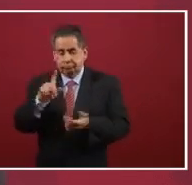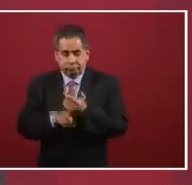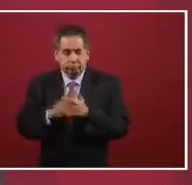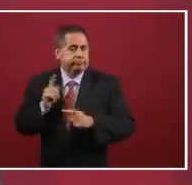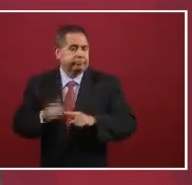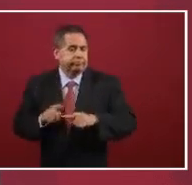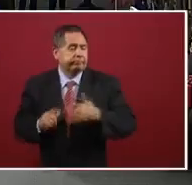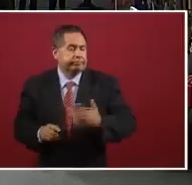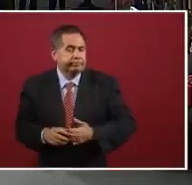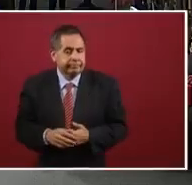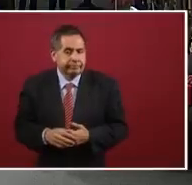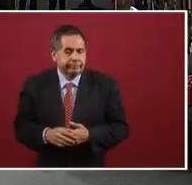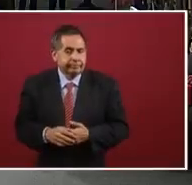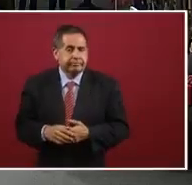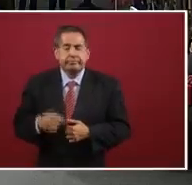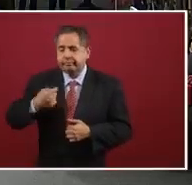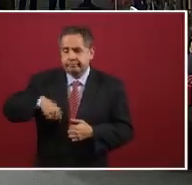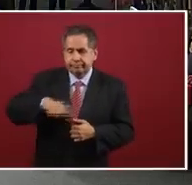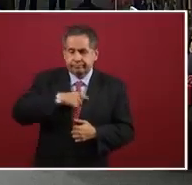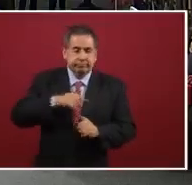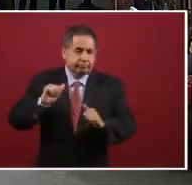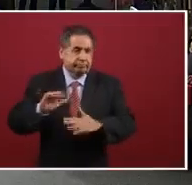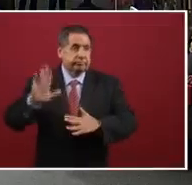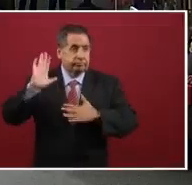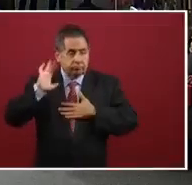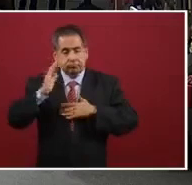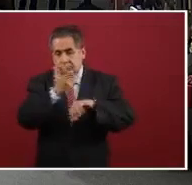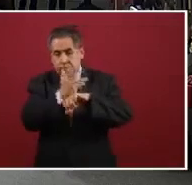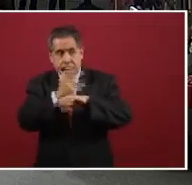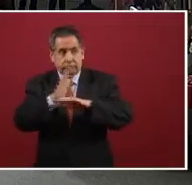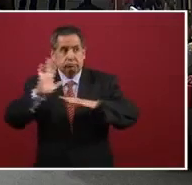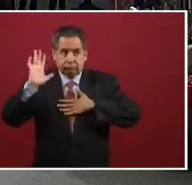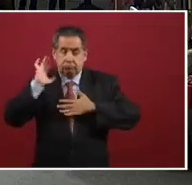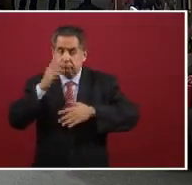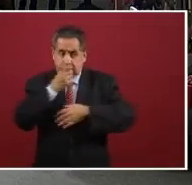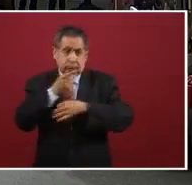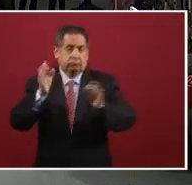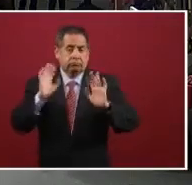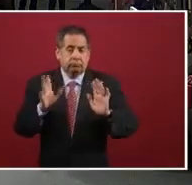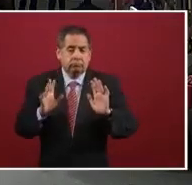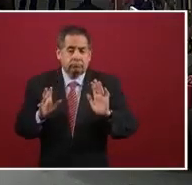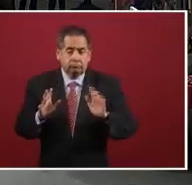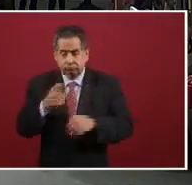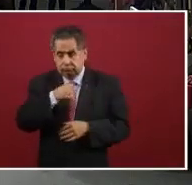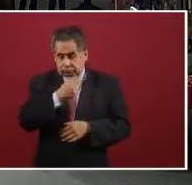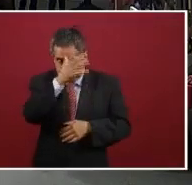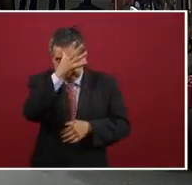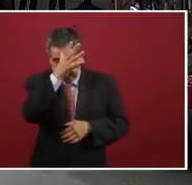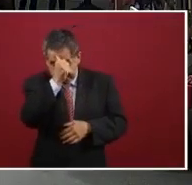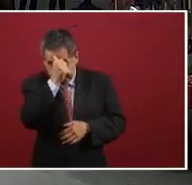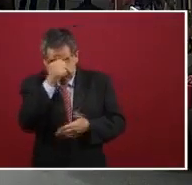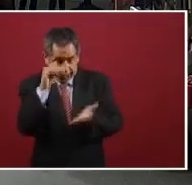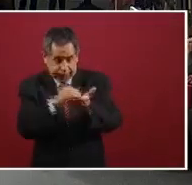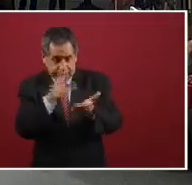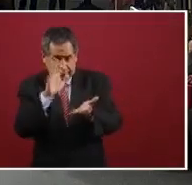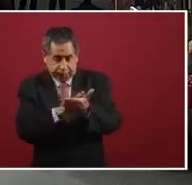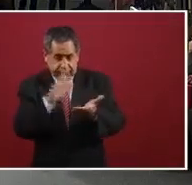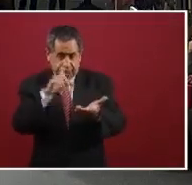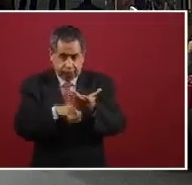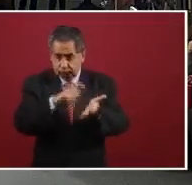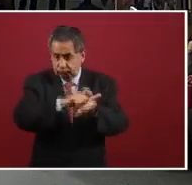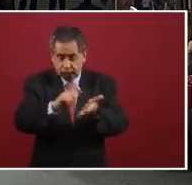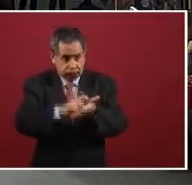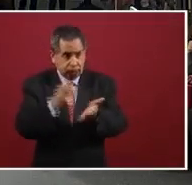Entonces, para nosotros ya es un compromiso público de Estados Unidos, porque así se acordó. Así está establecido, así está